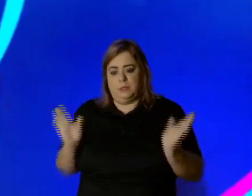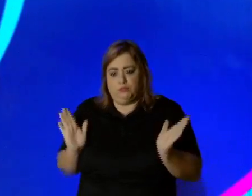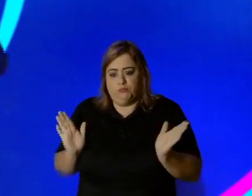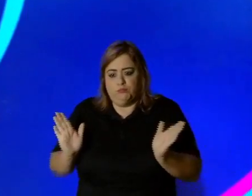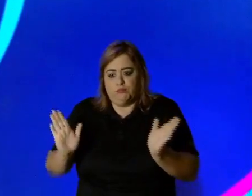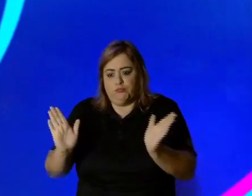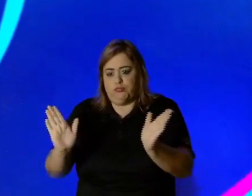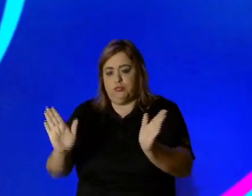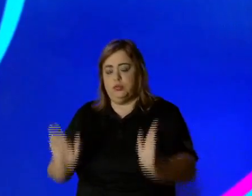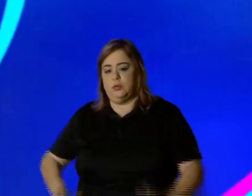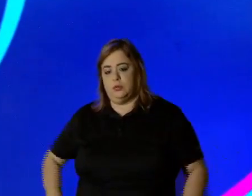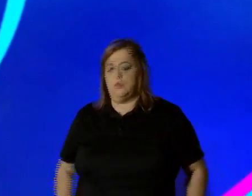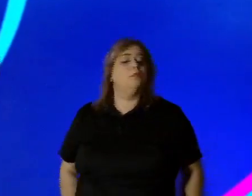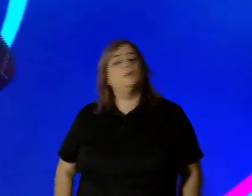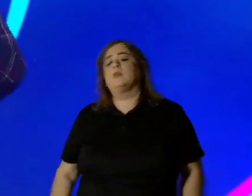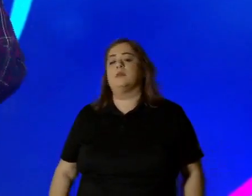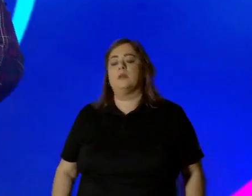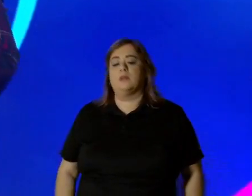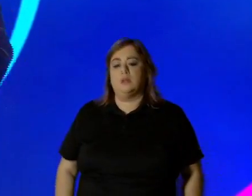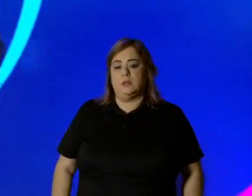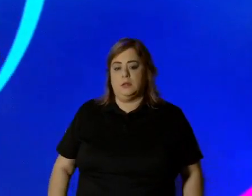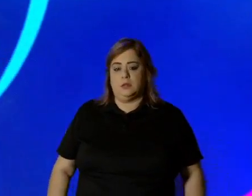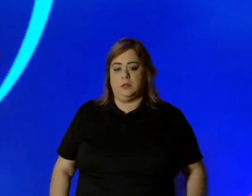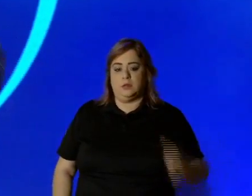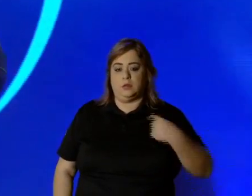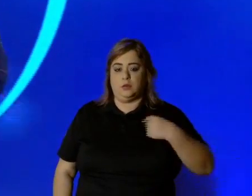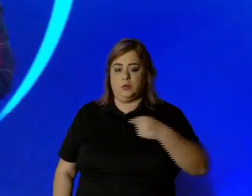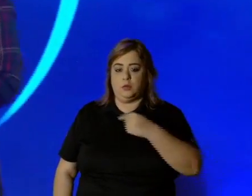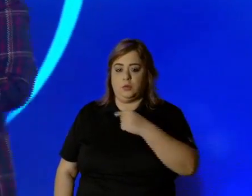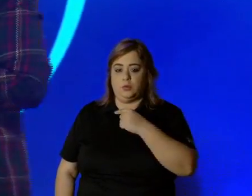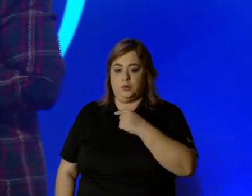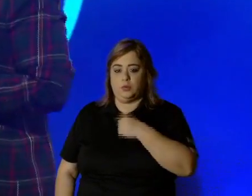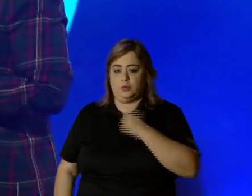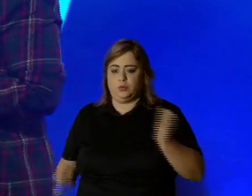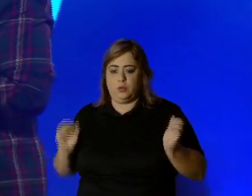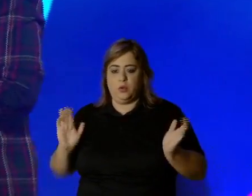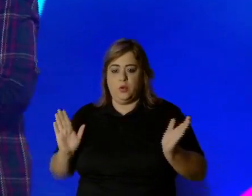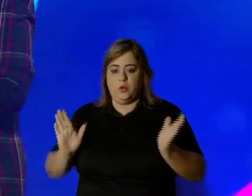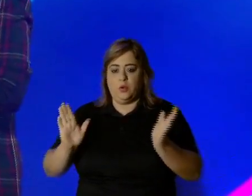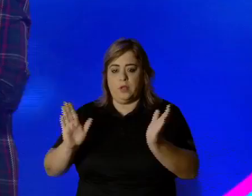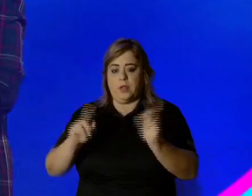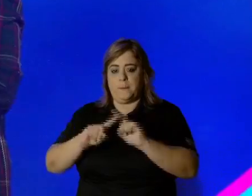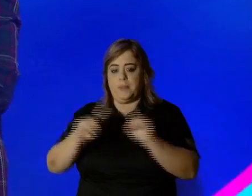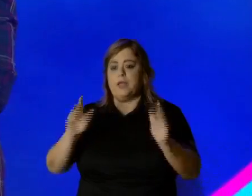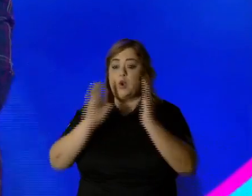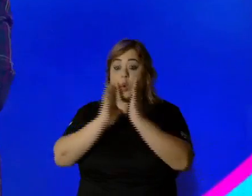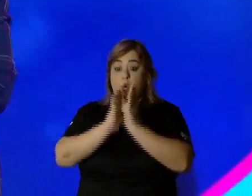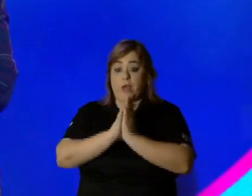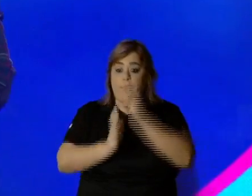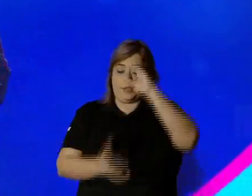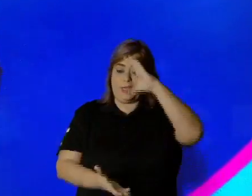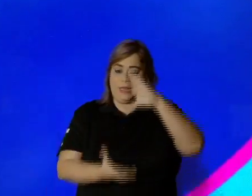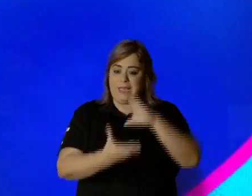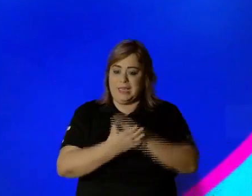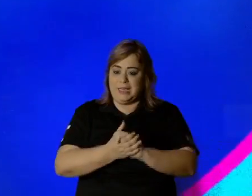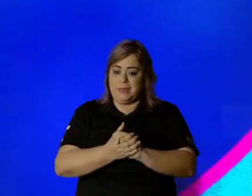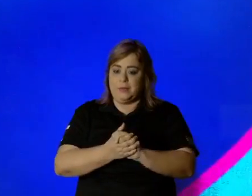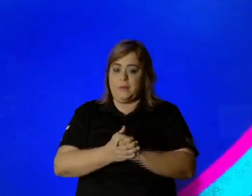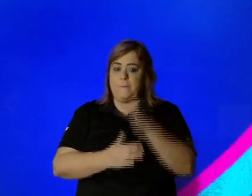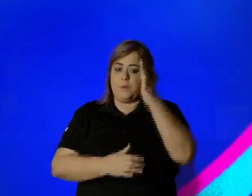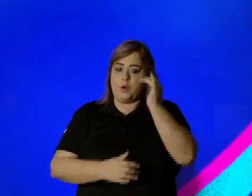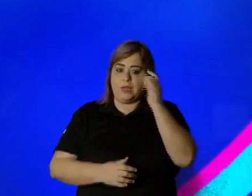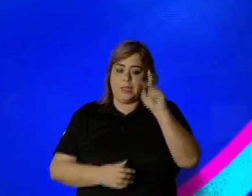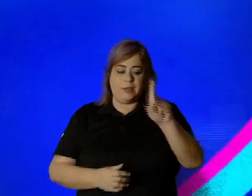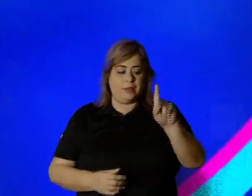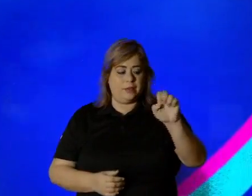vaya adelante. Es verdad. Pero nada, nosotros hicimos mucha fuerza, pero oramos y le creímos a Dios por quieren. Y